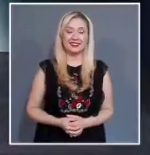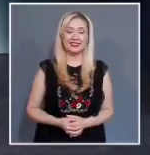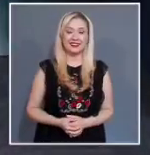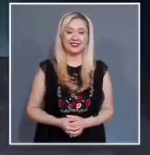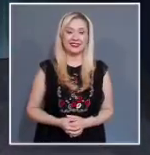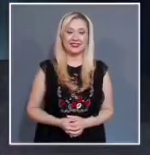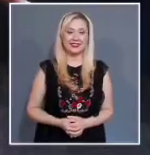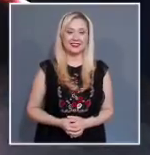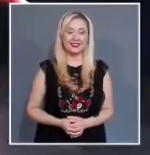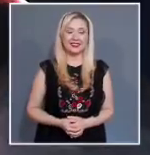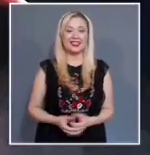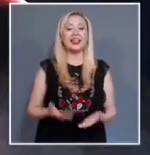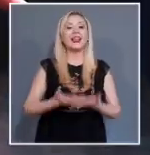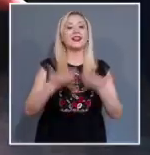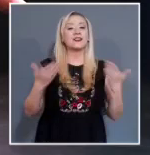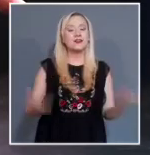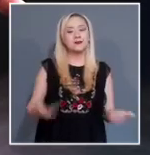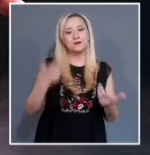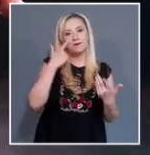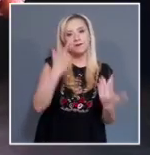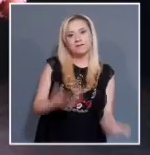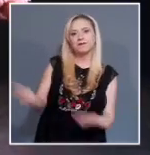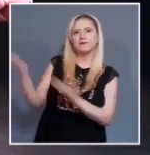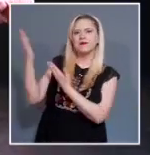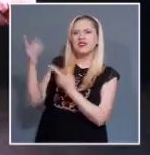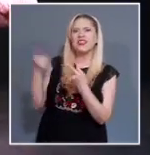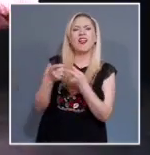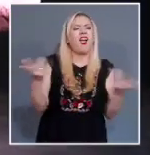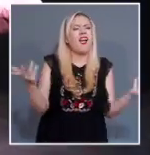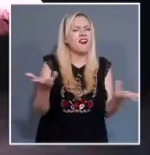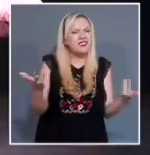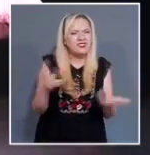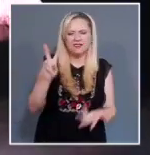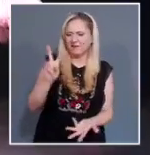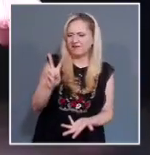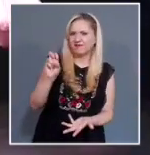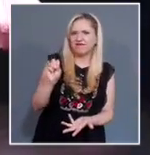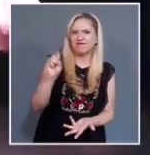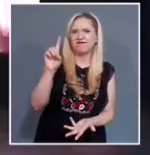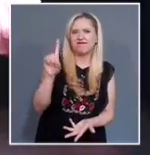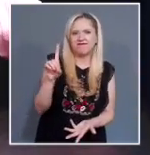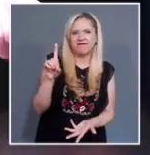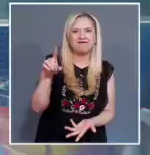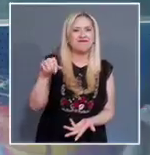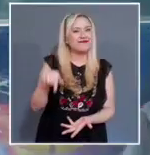Veamos ahora algunas recomendaciones culturales aquí en la Ciudad de México para este fin de semana.